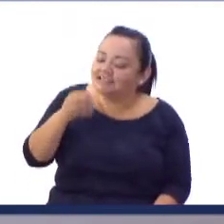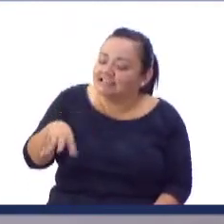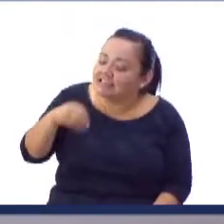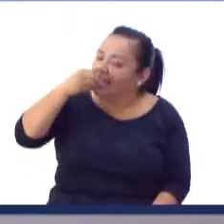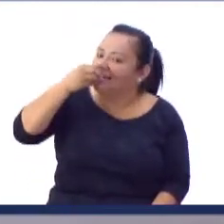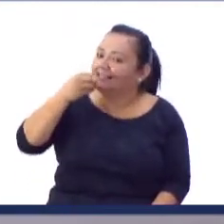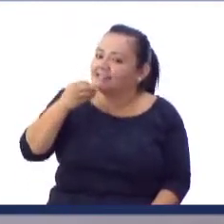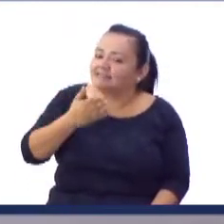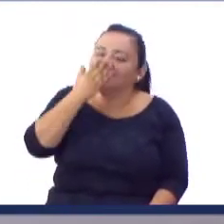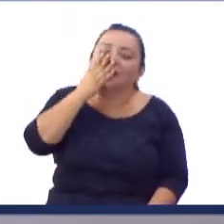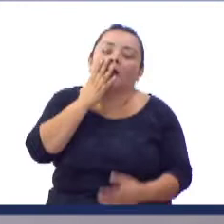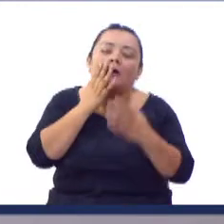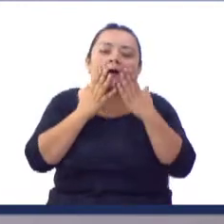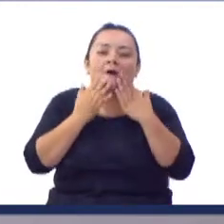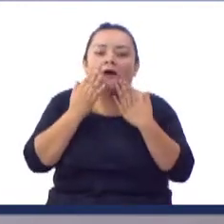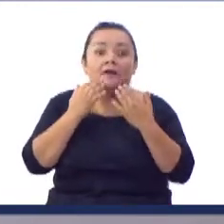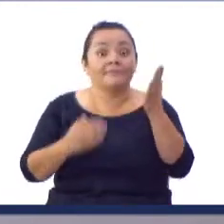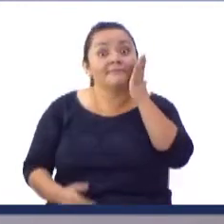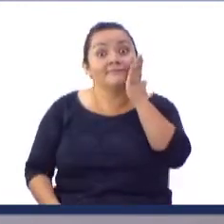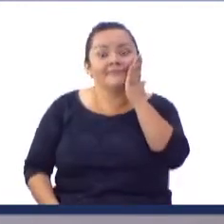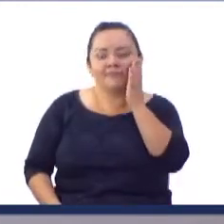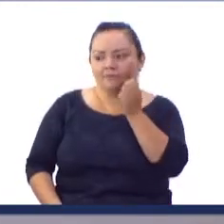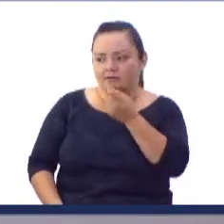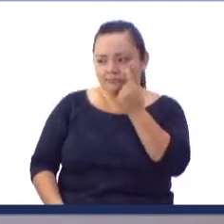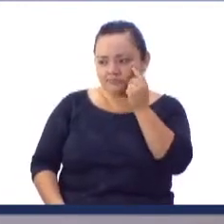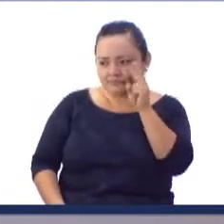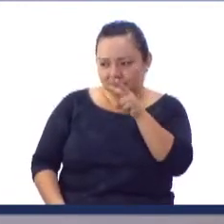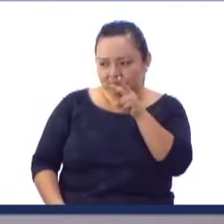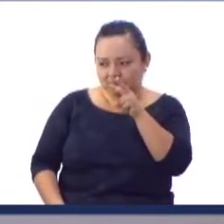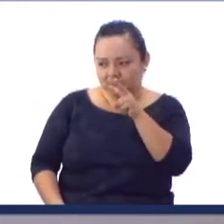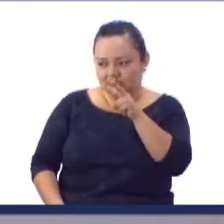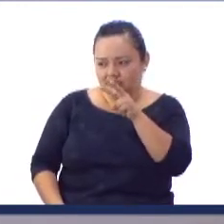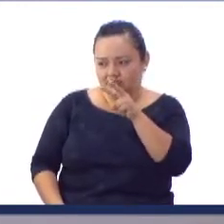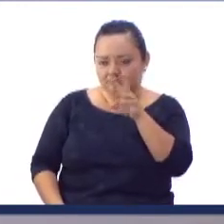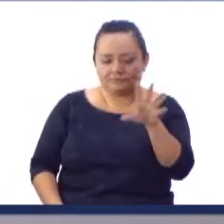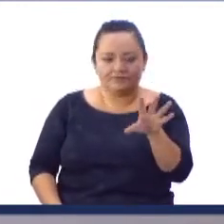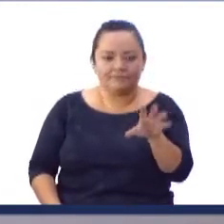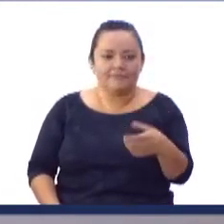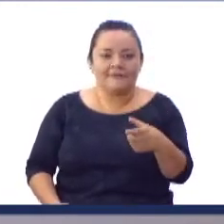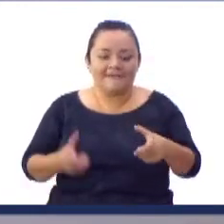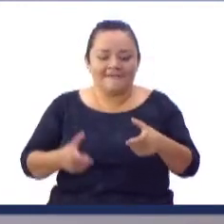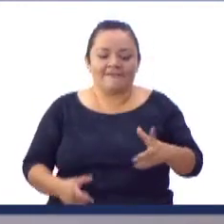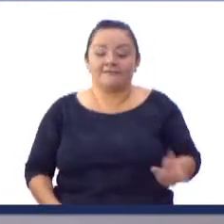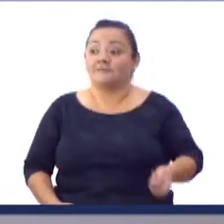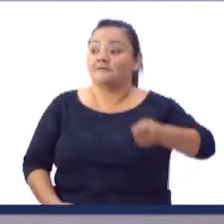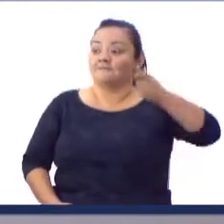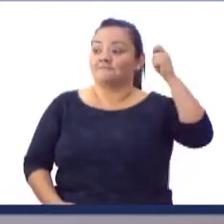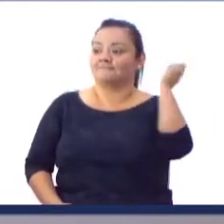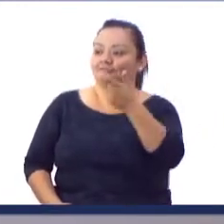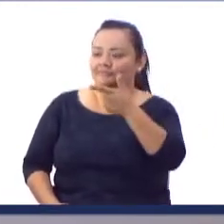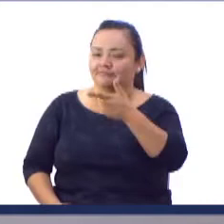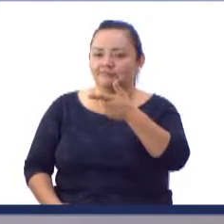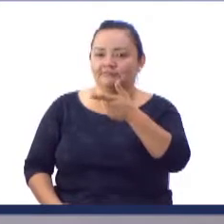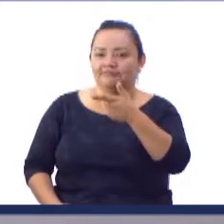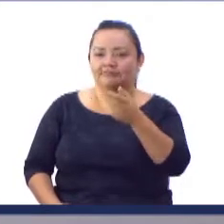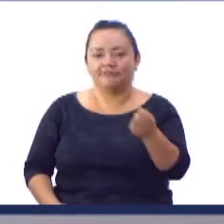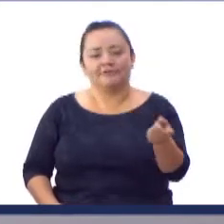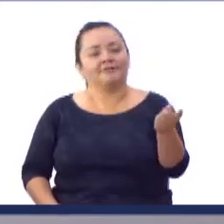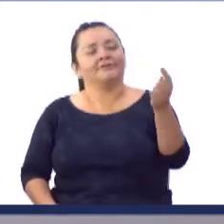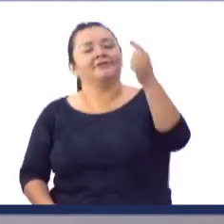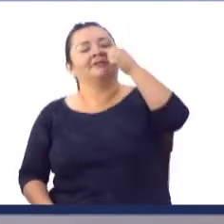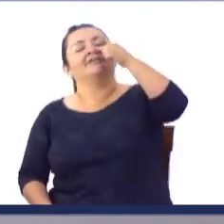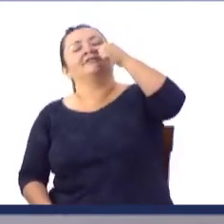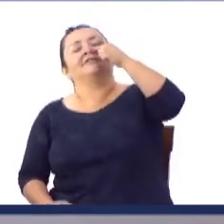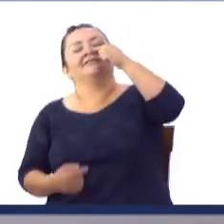y todo embadurnada y mi mamá raña desde lejos perdón de cerca agarró el tacón y me